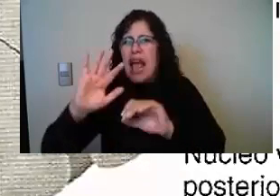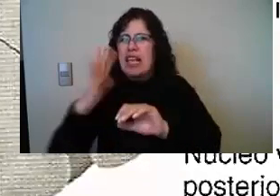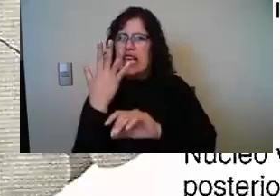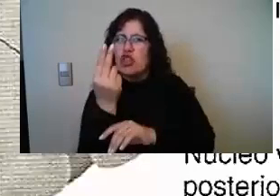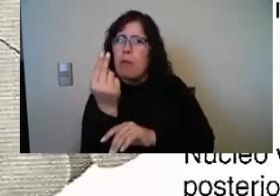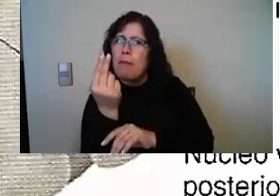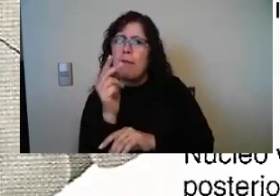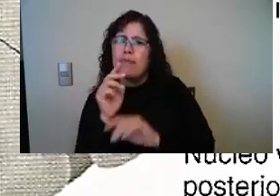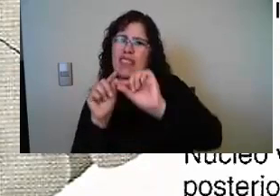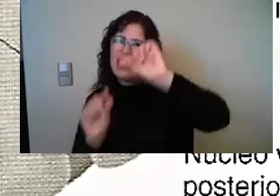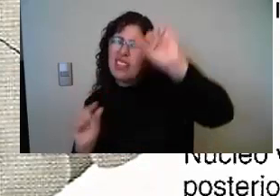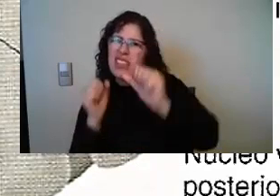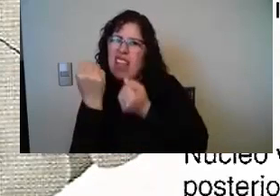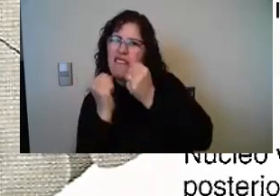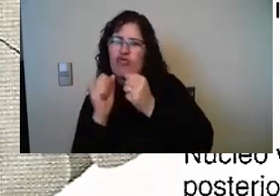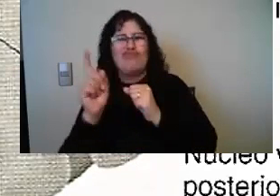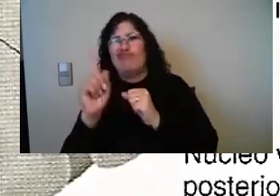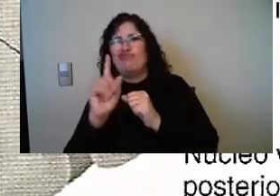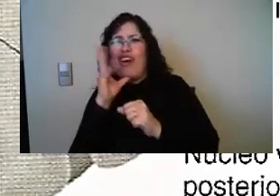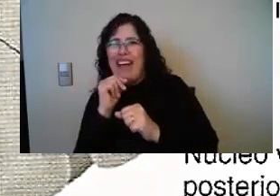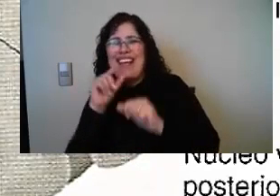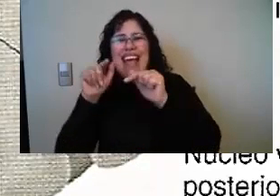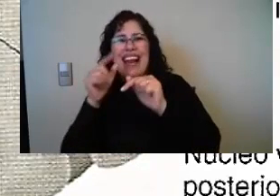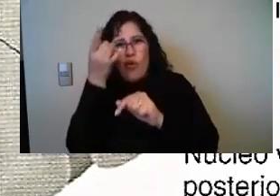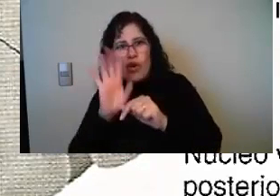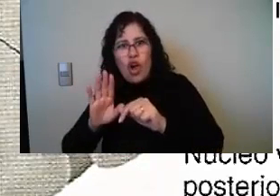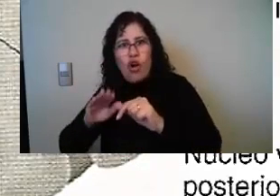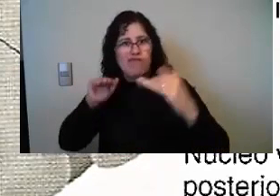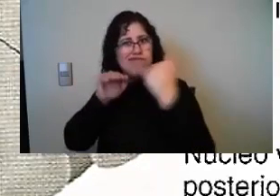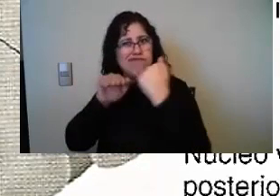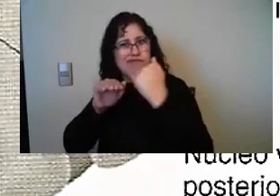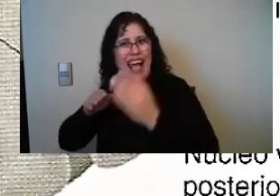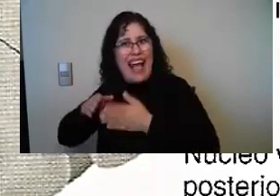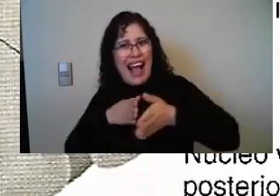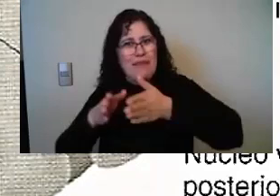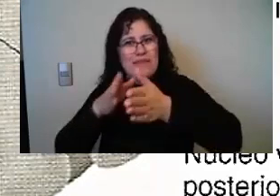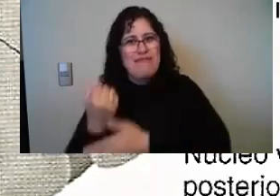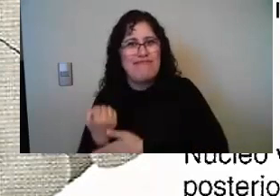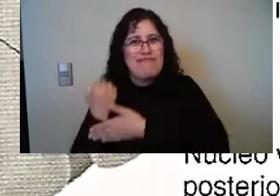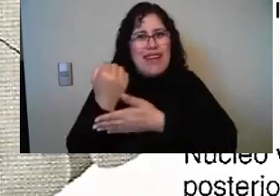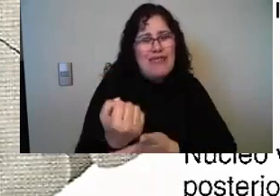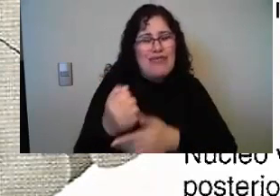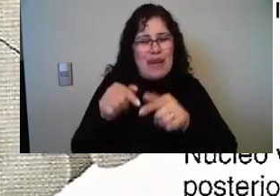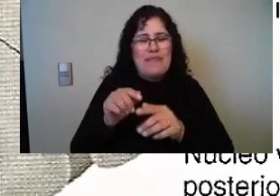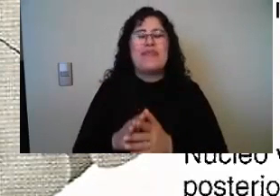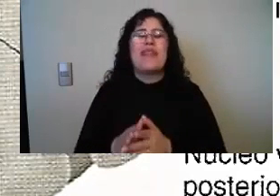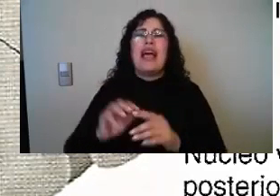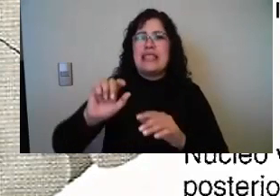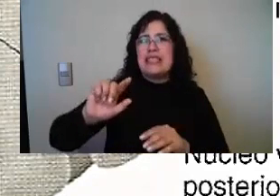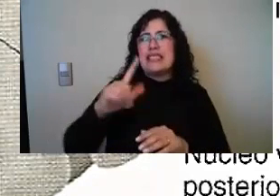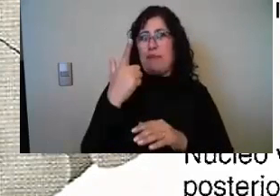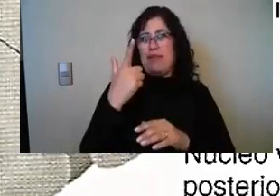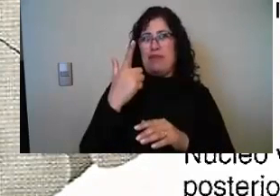la carretera, ¿cierto?, que se dirige a ese sector, y esa carretera es ocupada por el